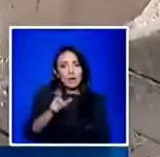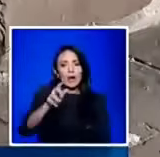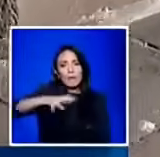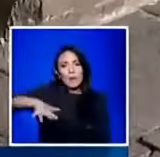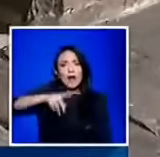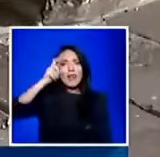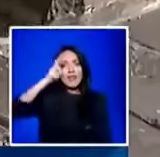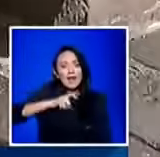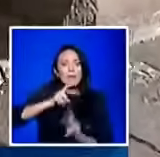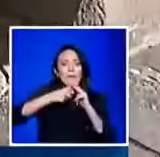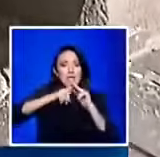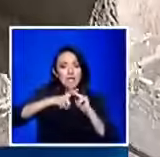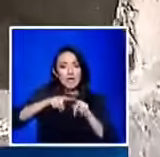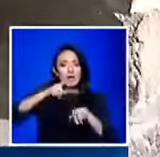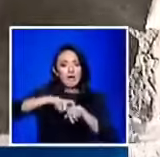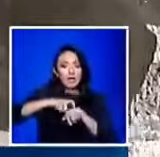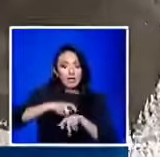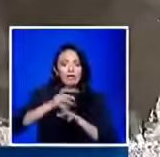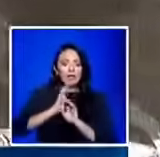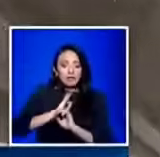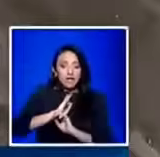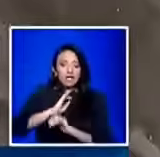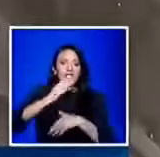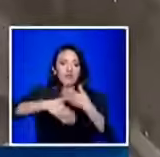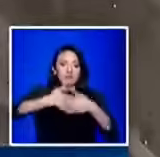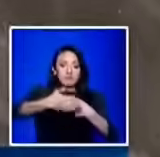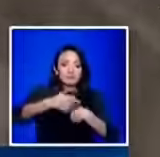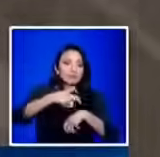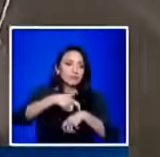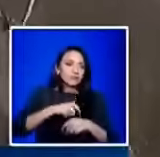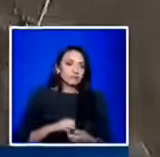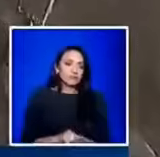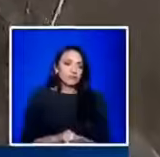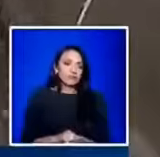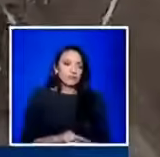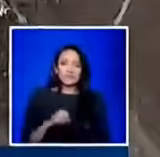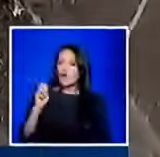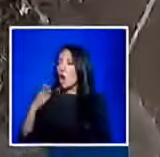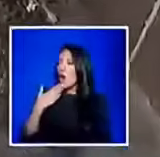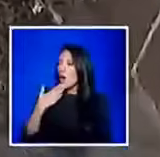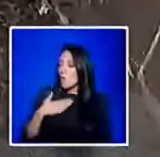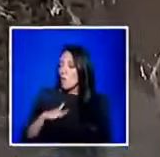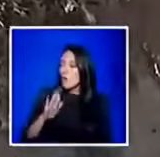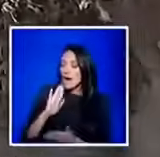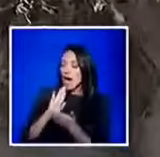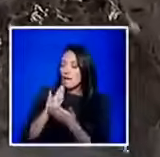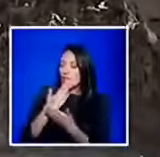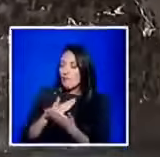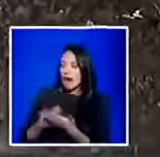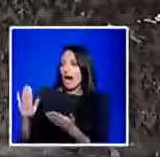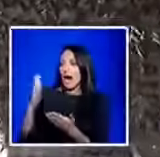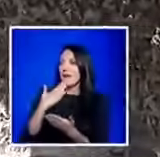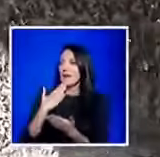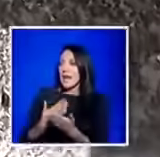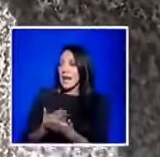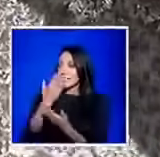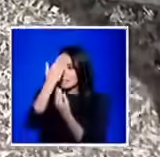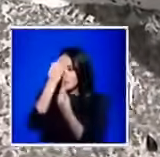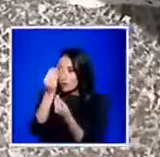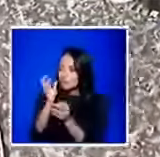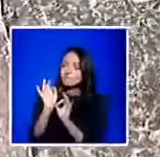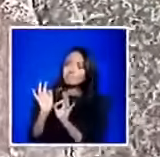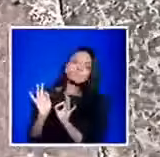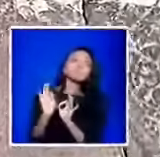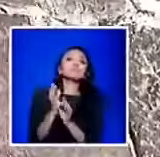mantenimiento técnico periódico. Adecuado. Así es. Muy amable, muchísimas gracias por la información. Nos despedimos con